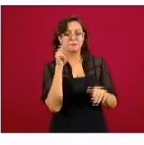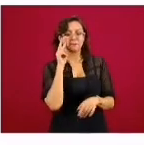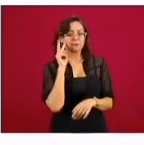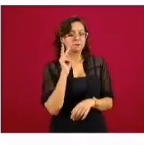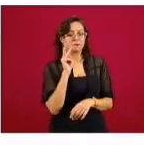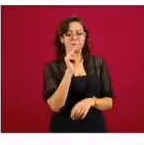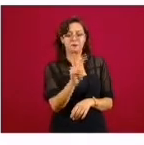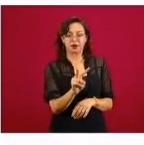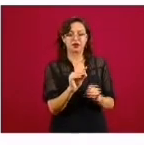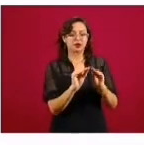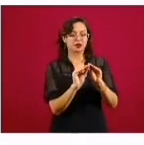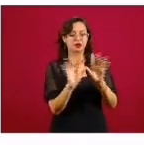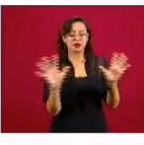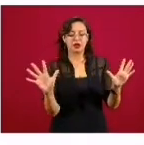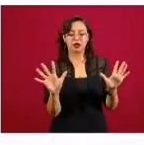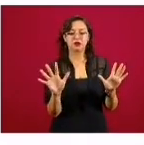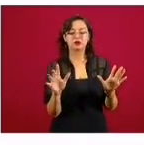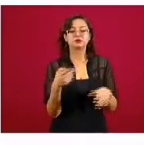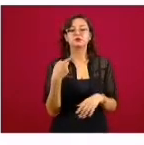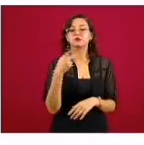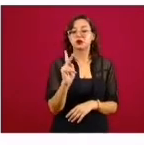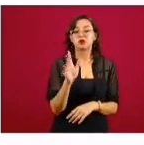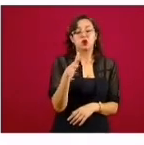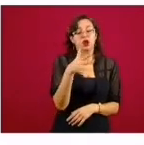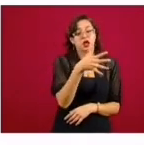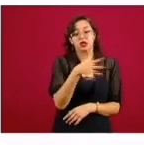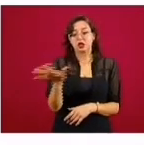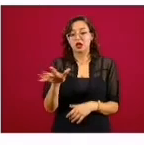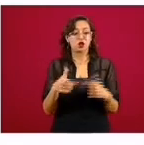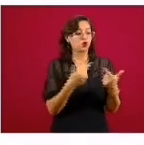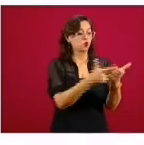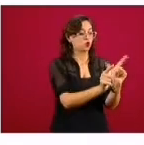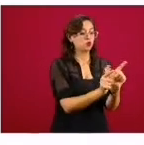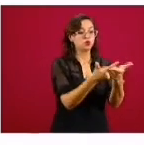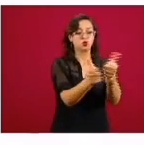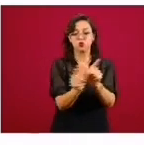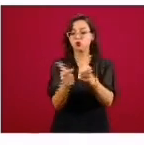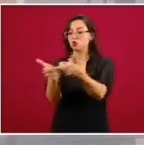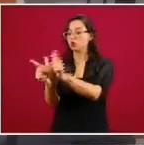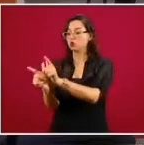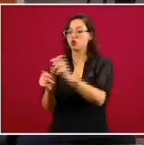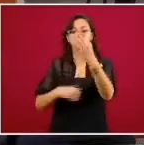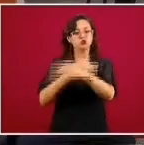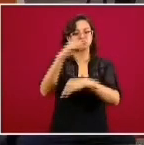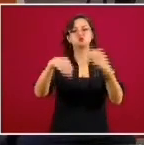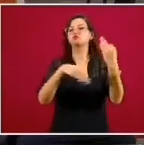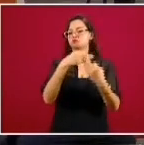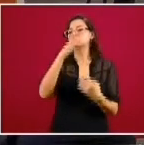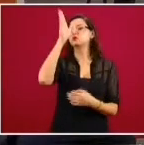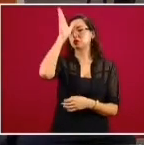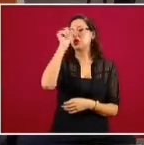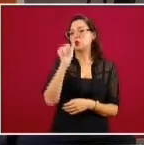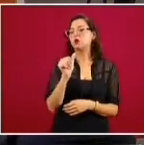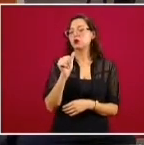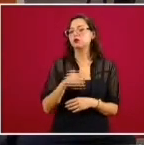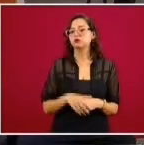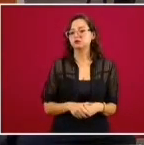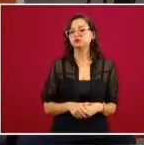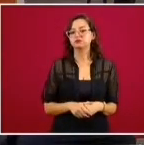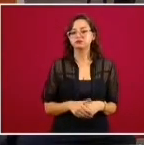más inmediata, pero en general todos los grupos coincidieron en qué es lo que podría